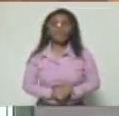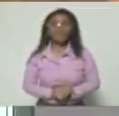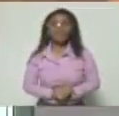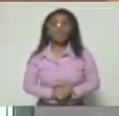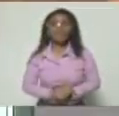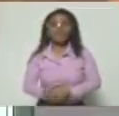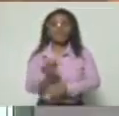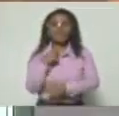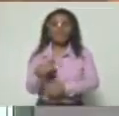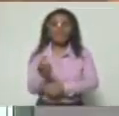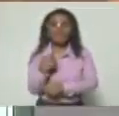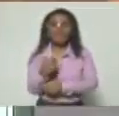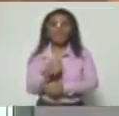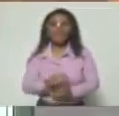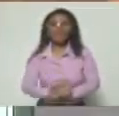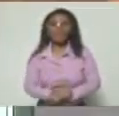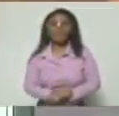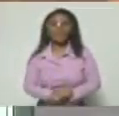financieras,